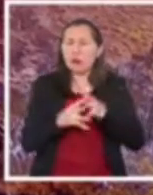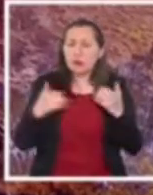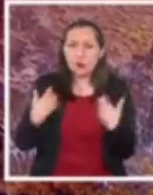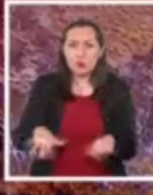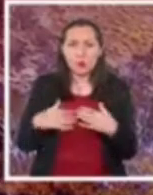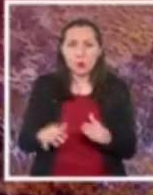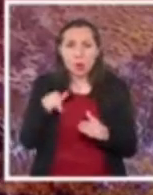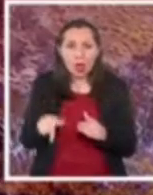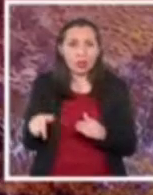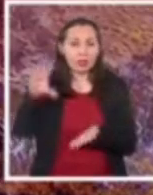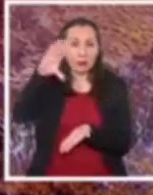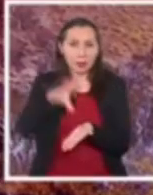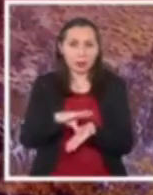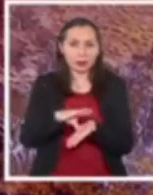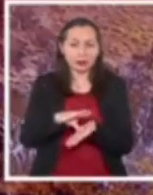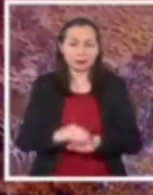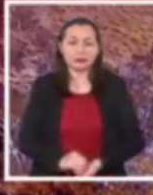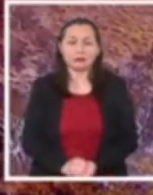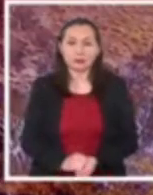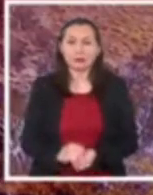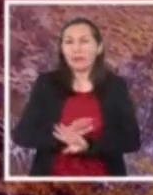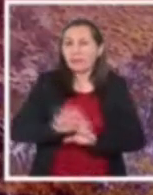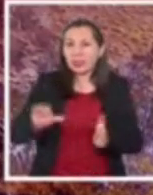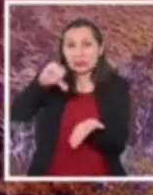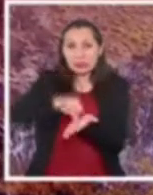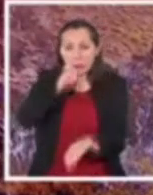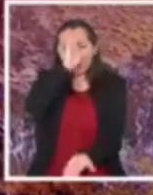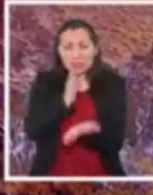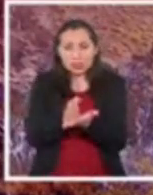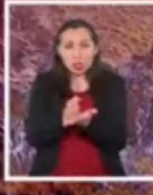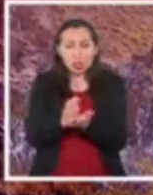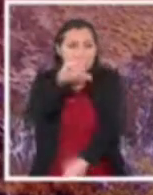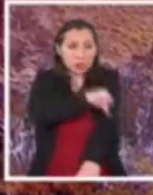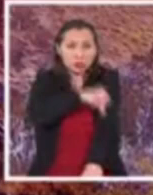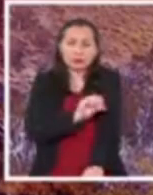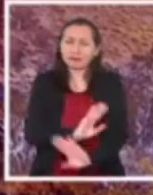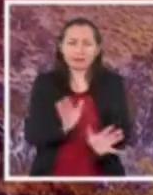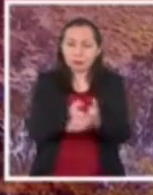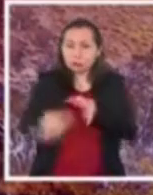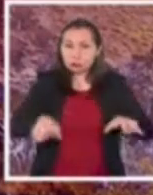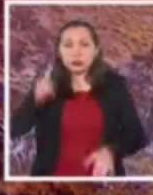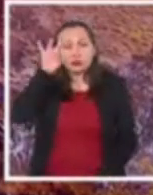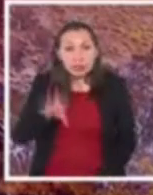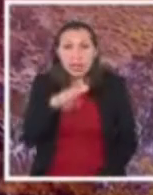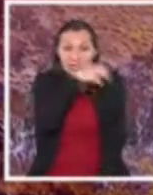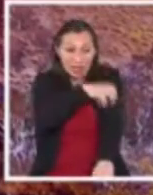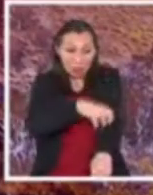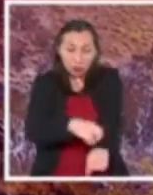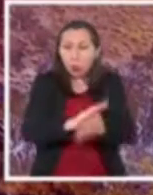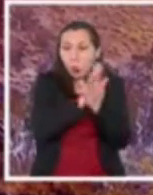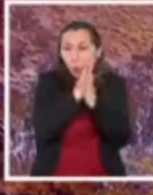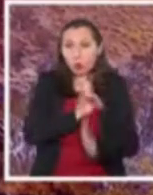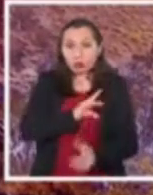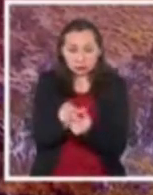de nuestra patria descentralizar también las decisiones para que las regiones sé que nos están escuchando de todas las regiones